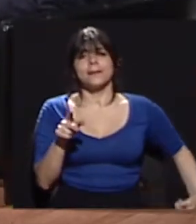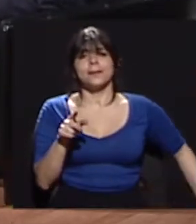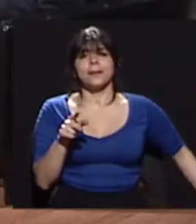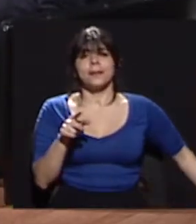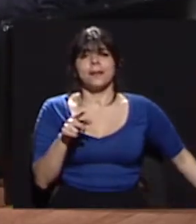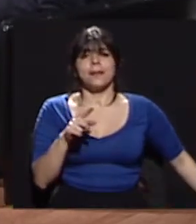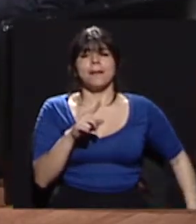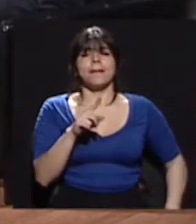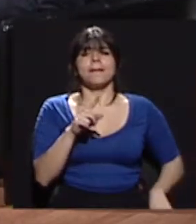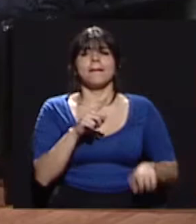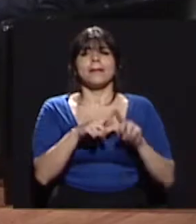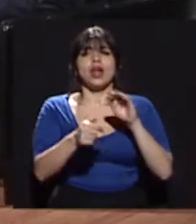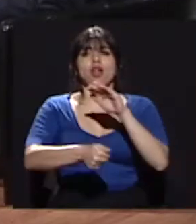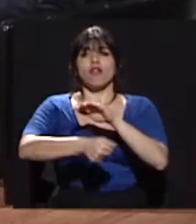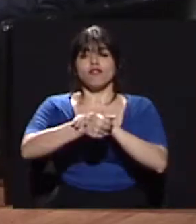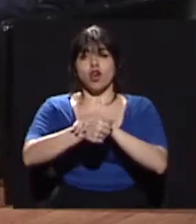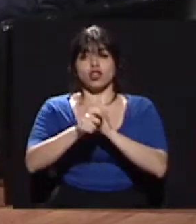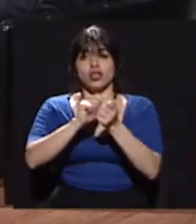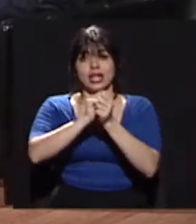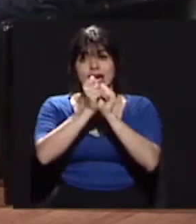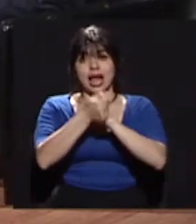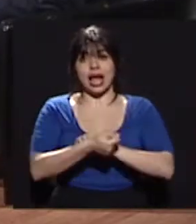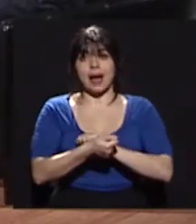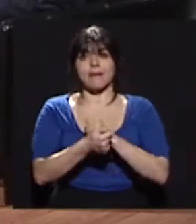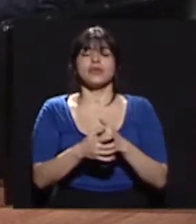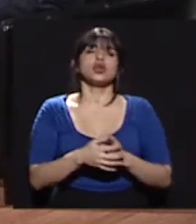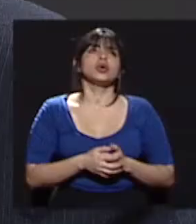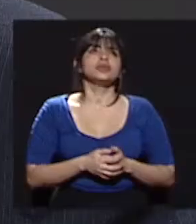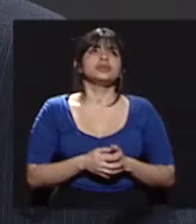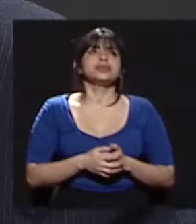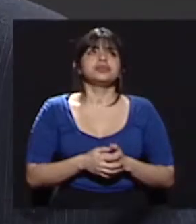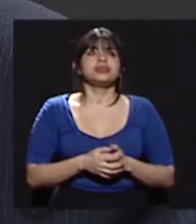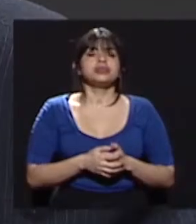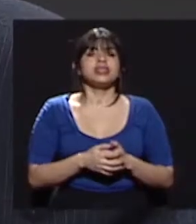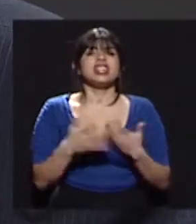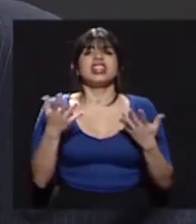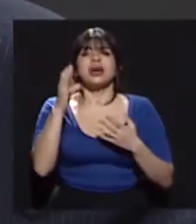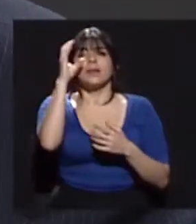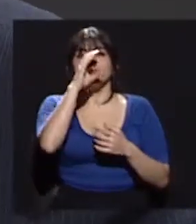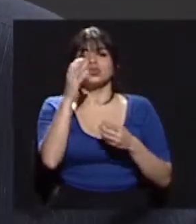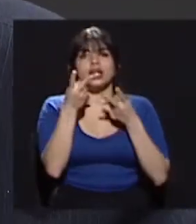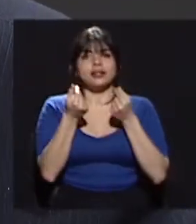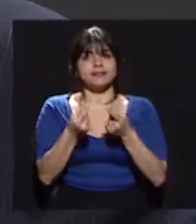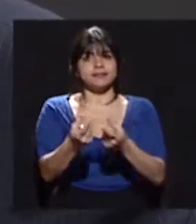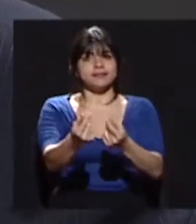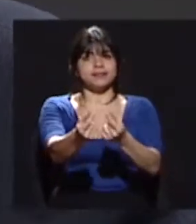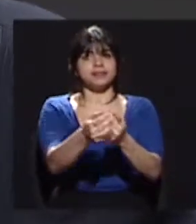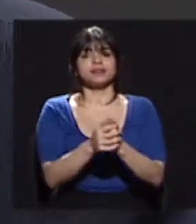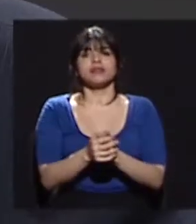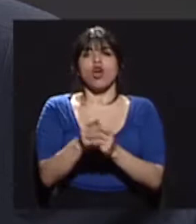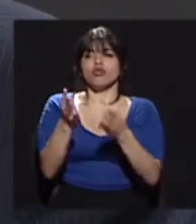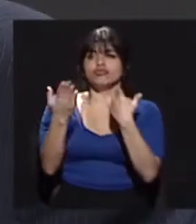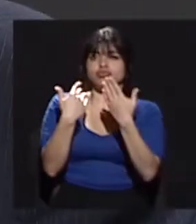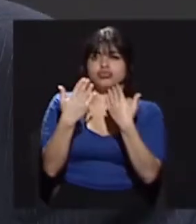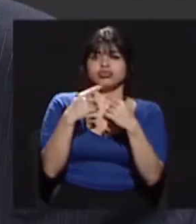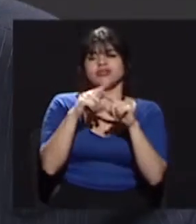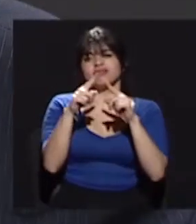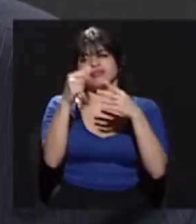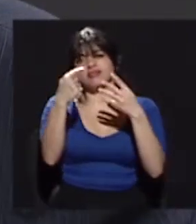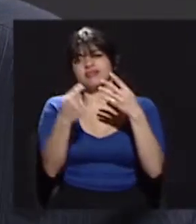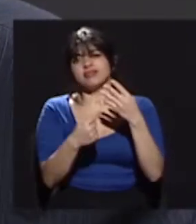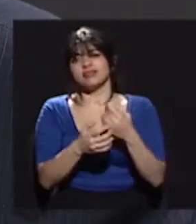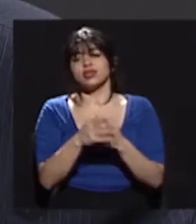y el trasfondo de la reforma agilización la oralidad entre otras cosas